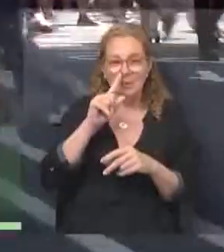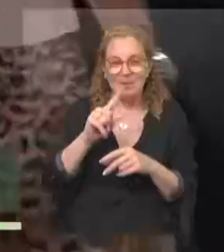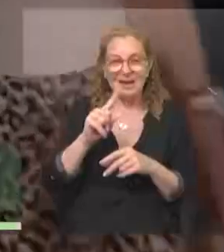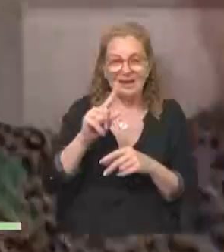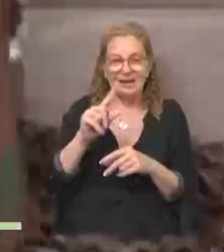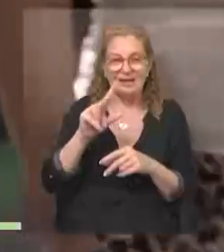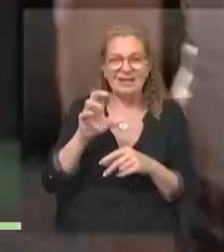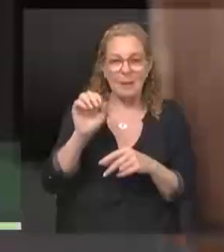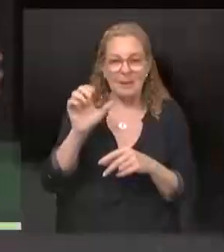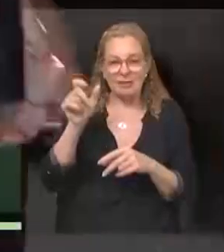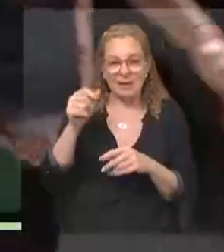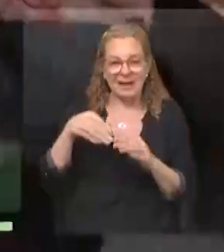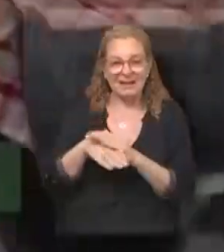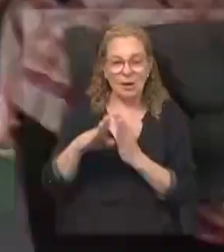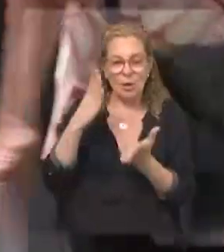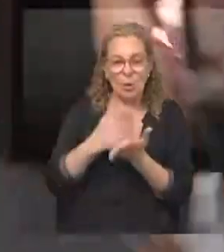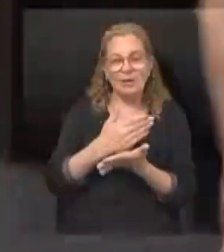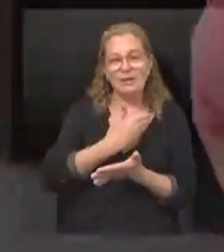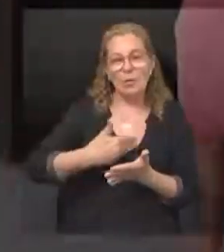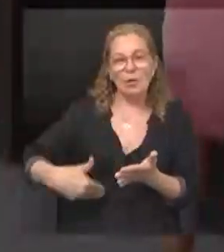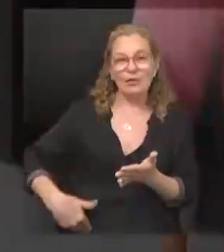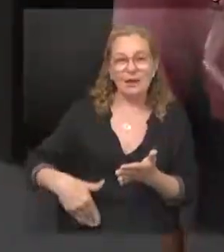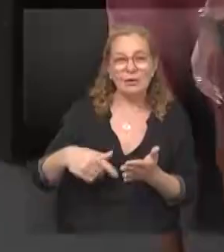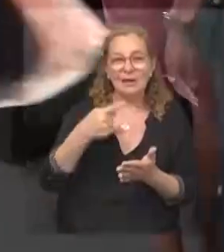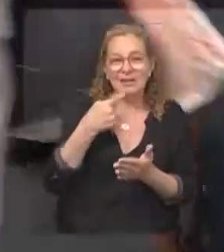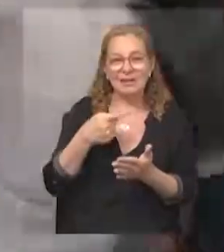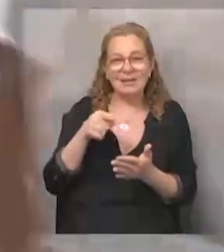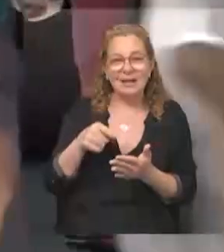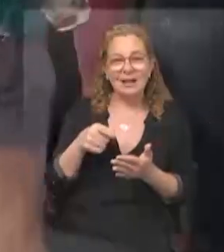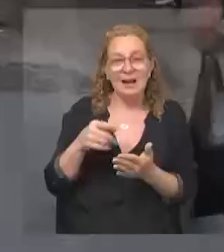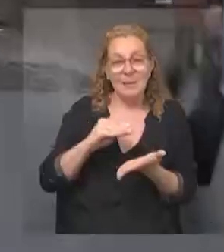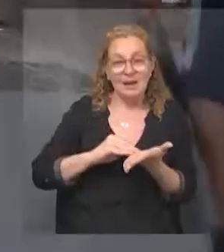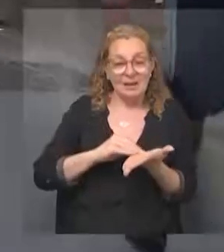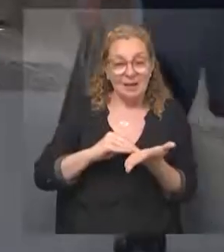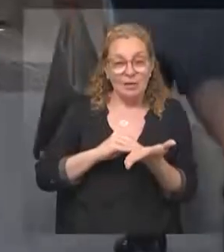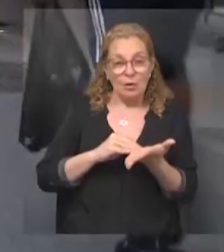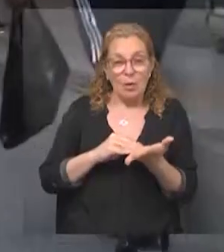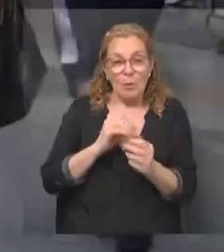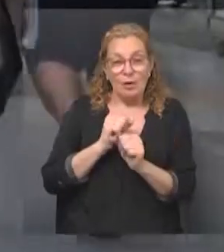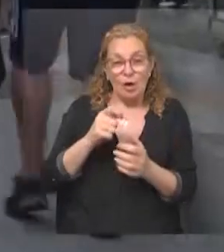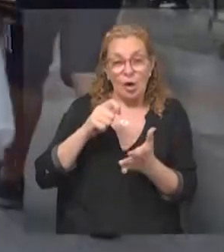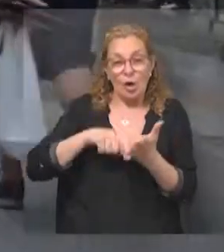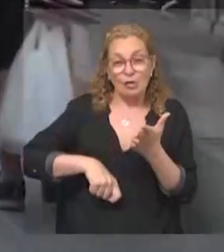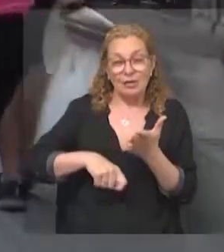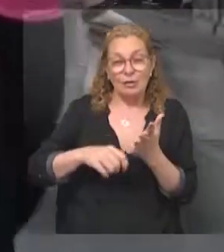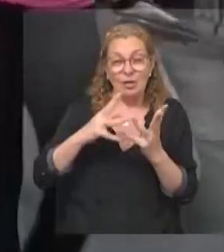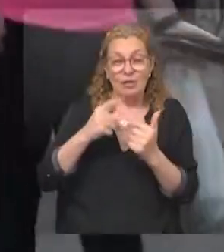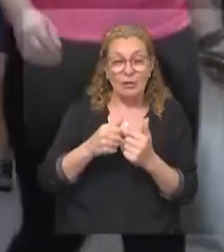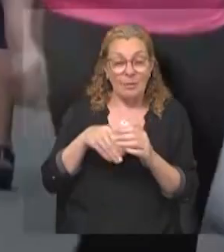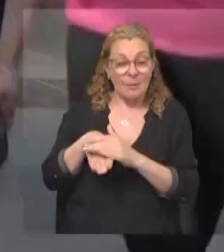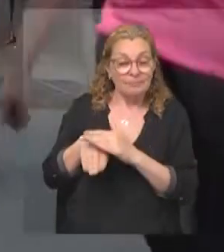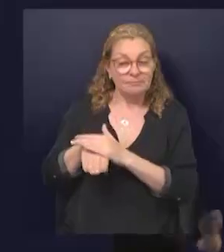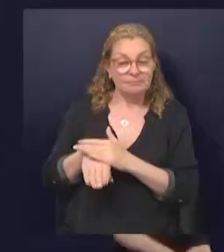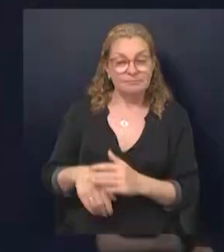empleados que ingresaron en el último gobierno que según considera la actual administración fueron contratados de manera